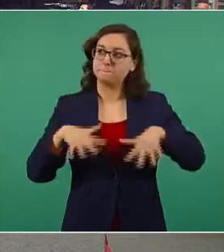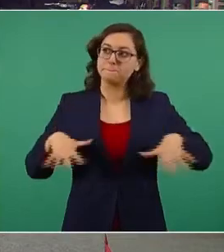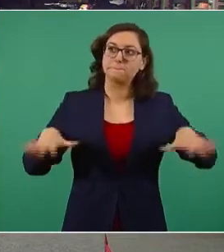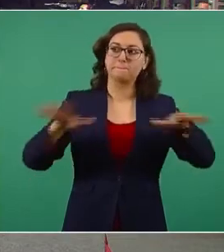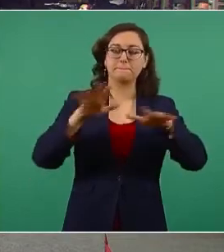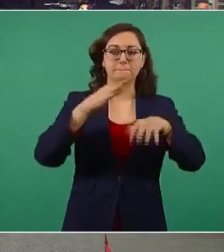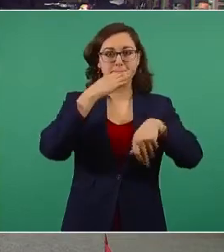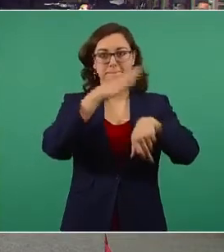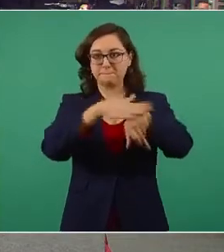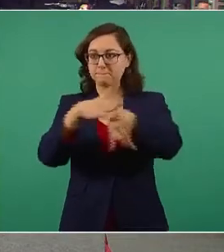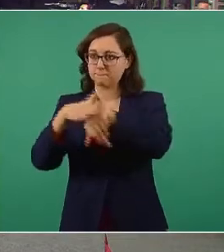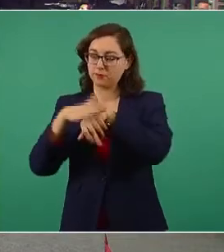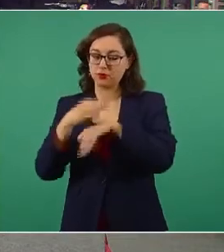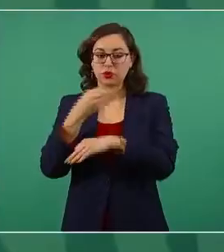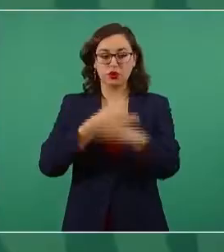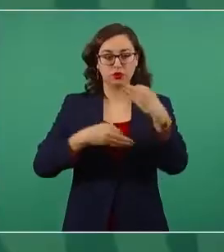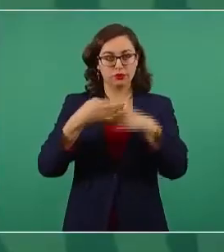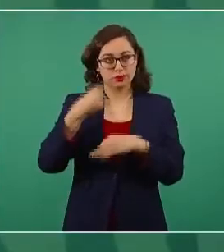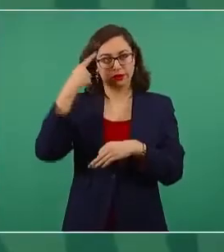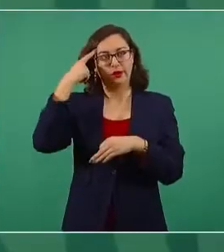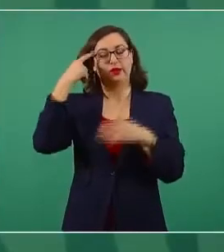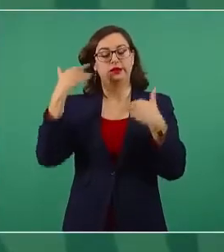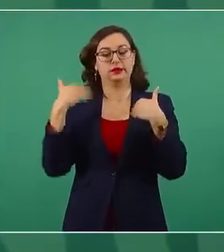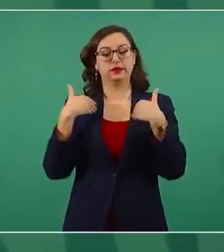contexto claro sobre la epidemia.